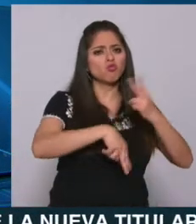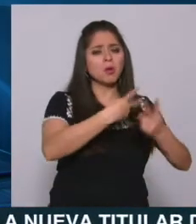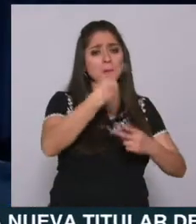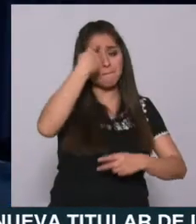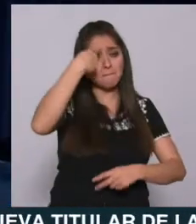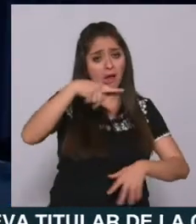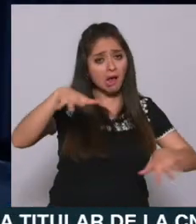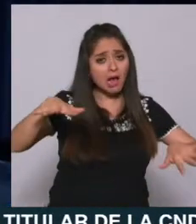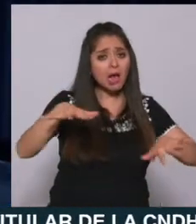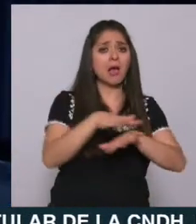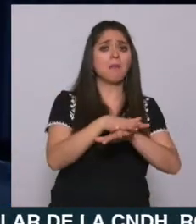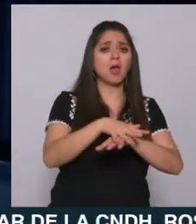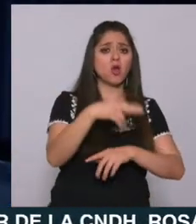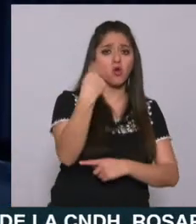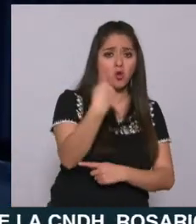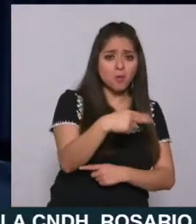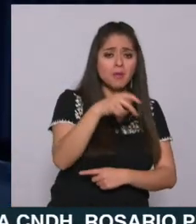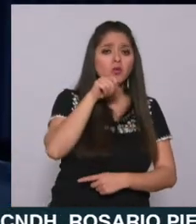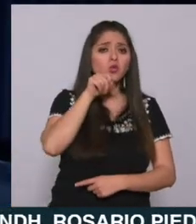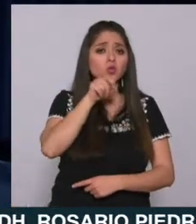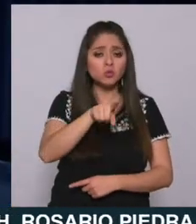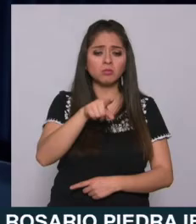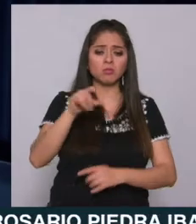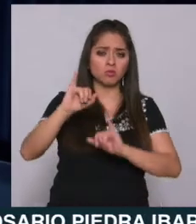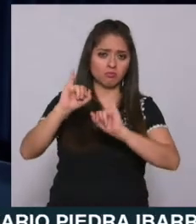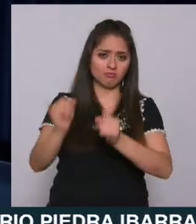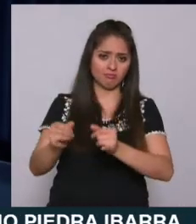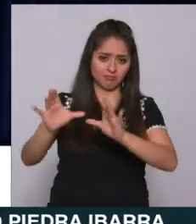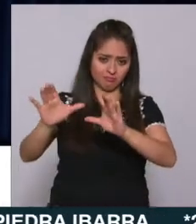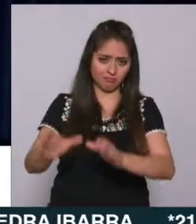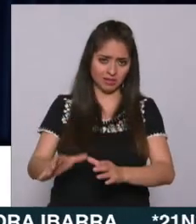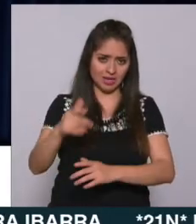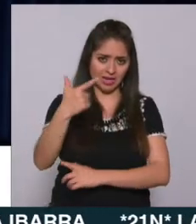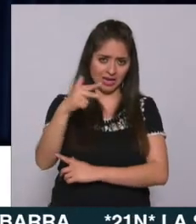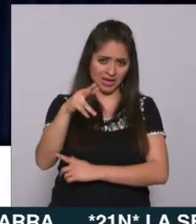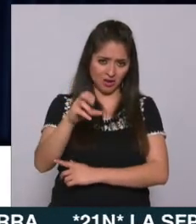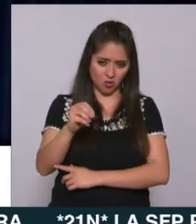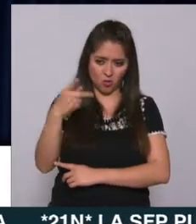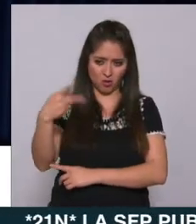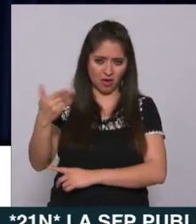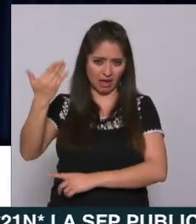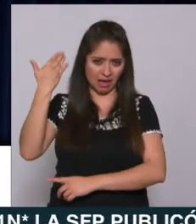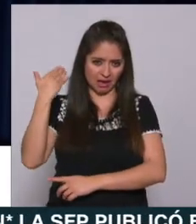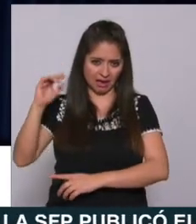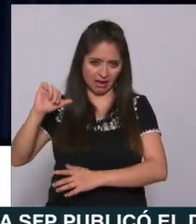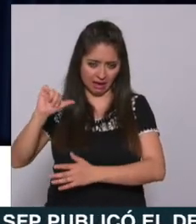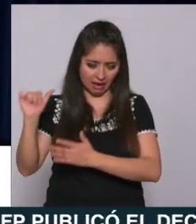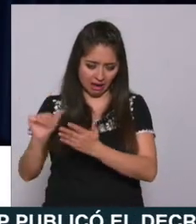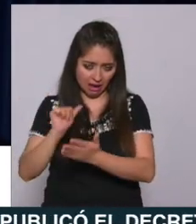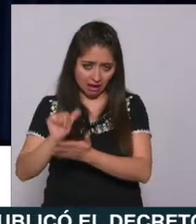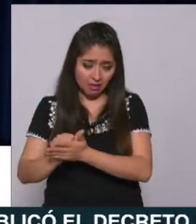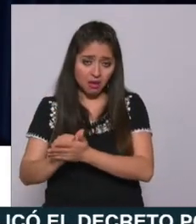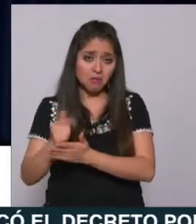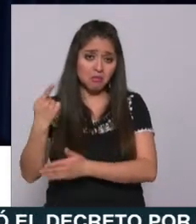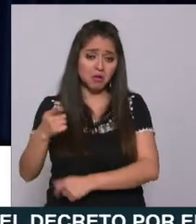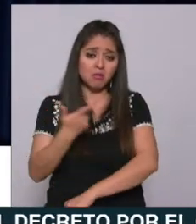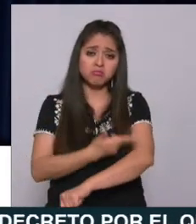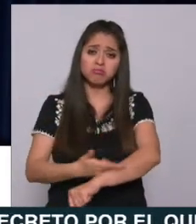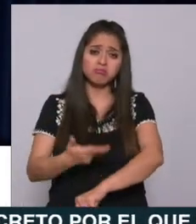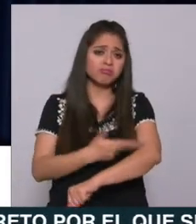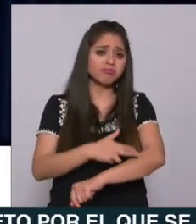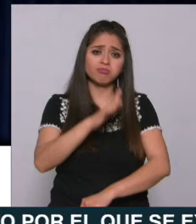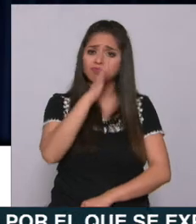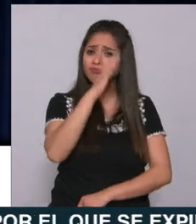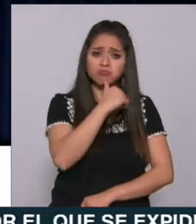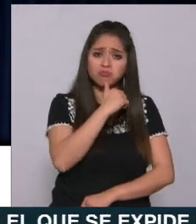su identidad de género, su género que viene en el acta. Pero este trámite no está permitido para los